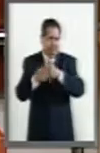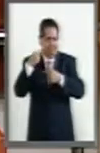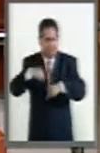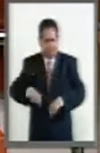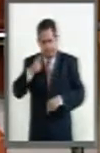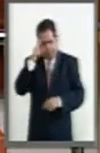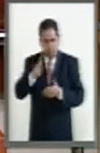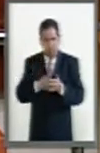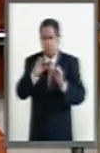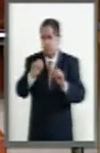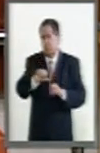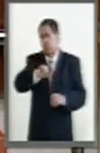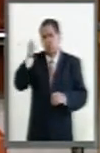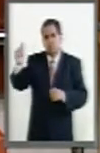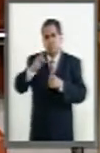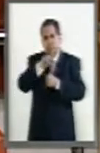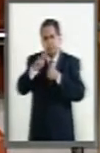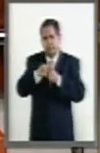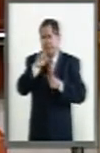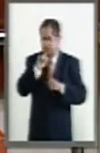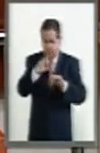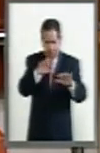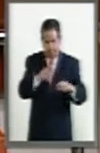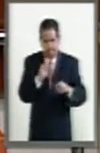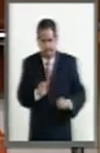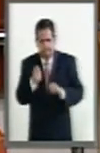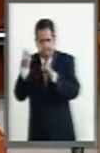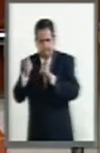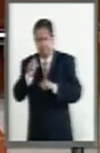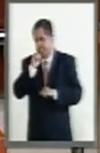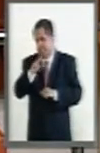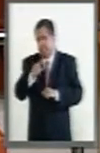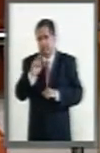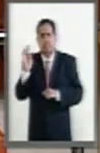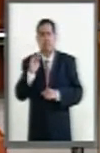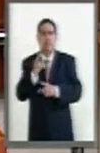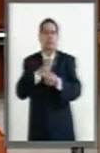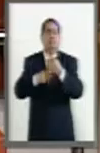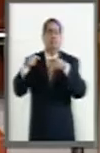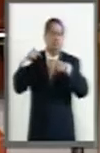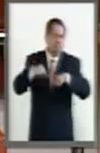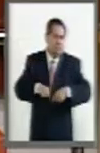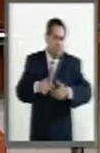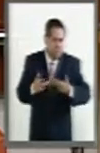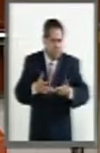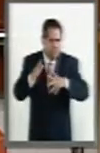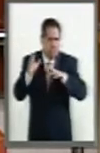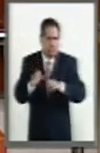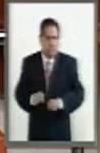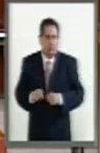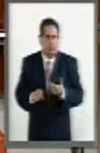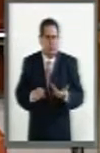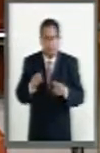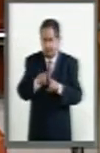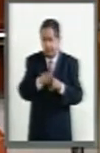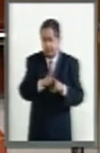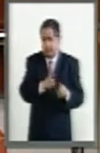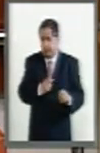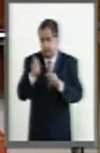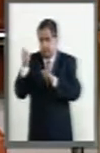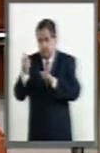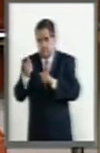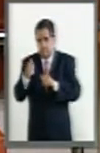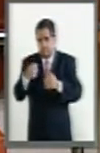también de otros ciudadanos de otros países que pretenderán, por supuesto, expulsarlos por